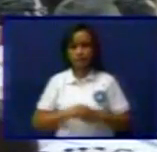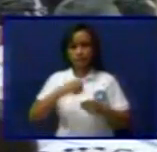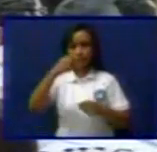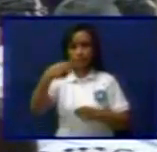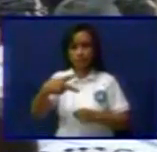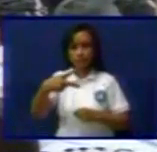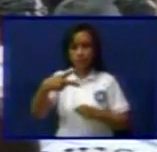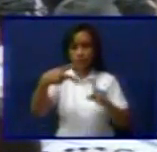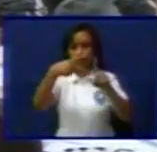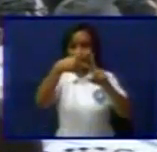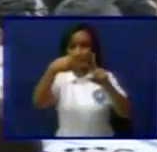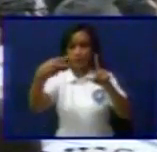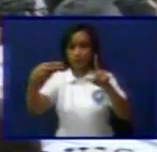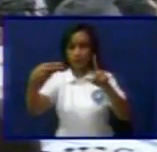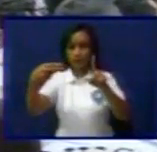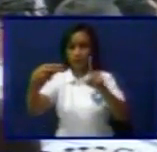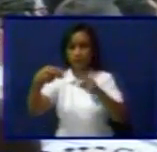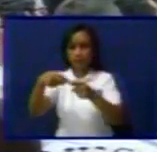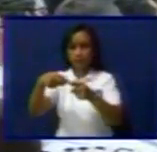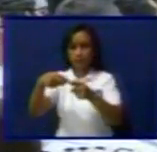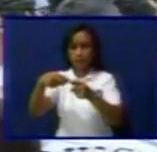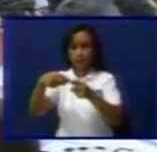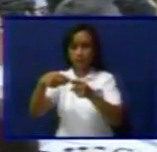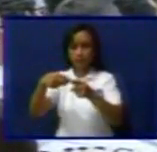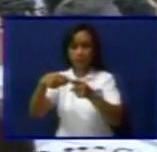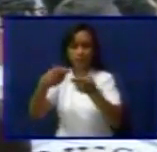Y el segundo tipo es de